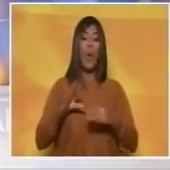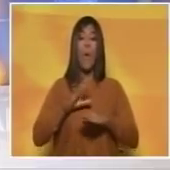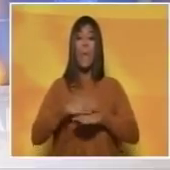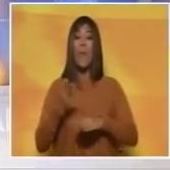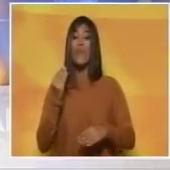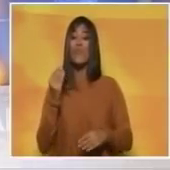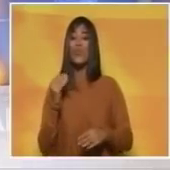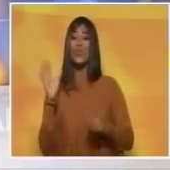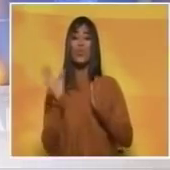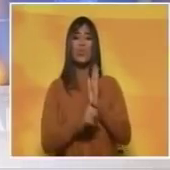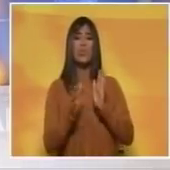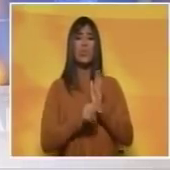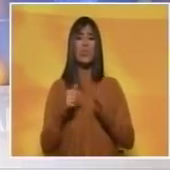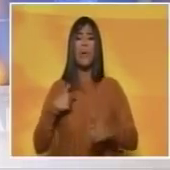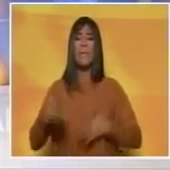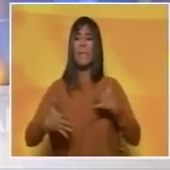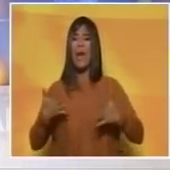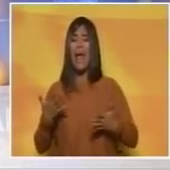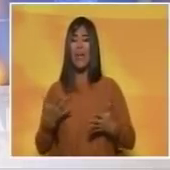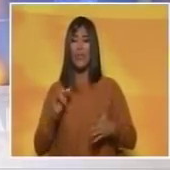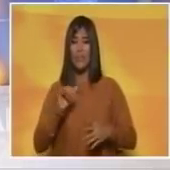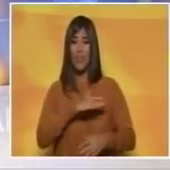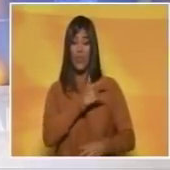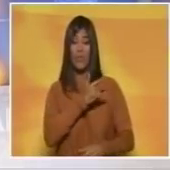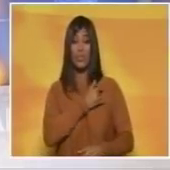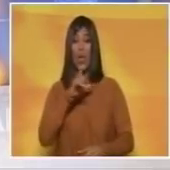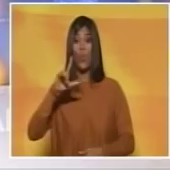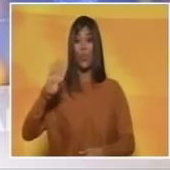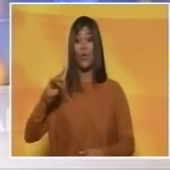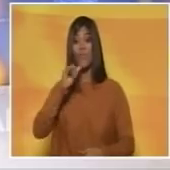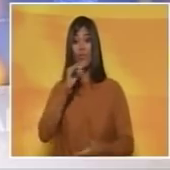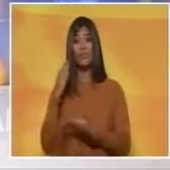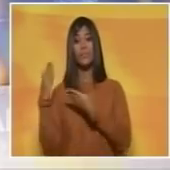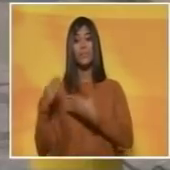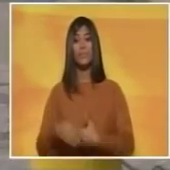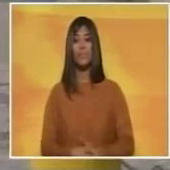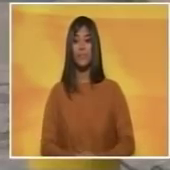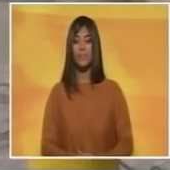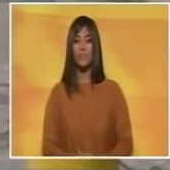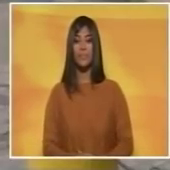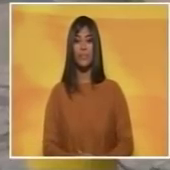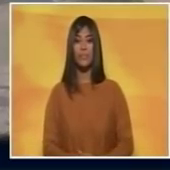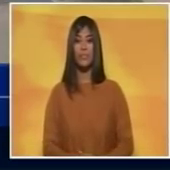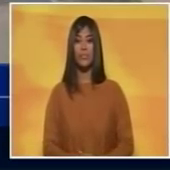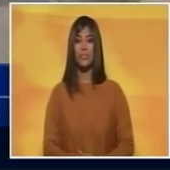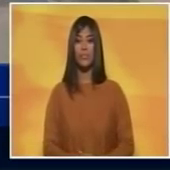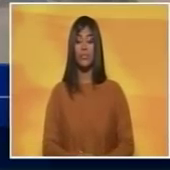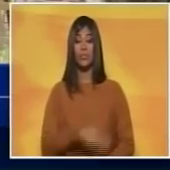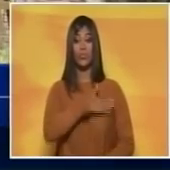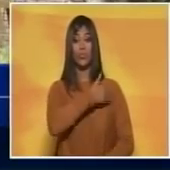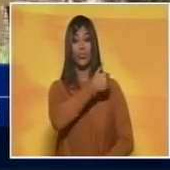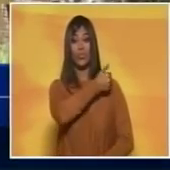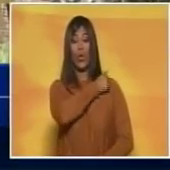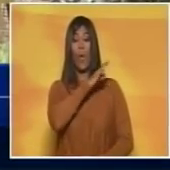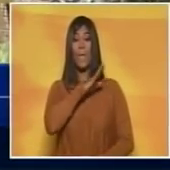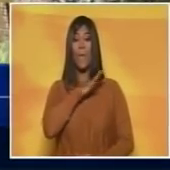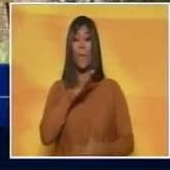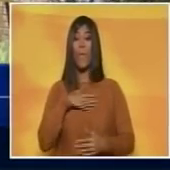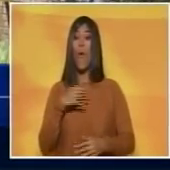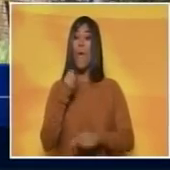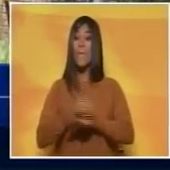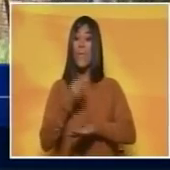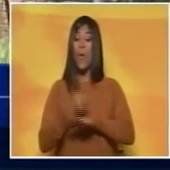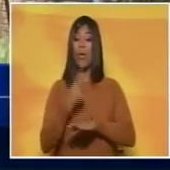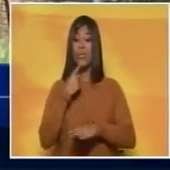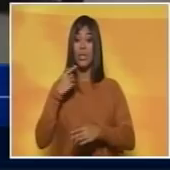se registra en ese centro de estudios. Luis Bustamante nos trae la información. Félix Cedeño, rector del Núcleo Monagas, aseguró que en